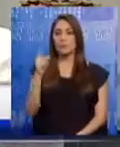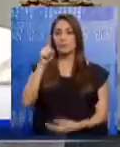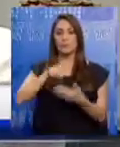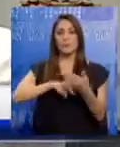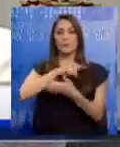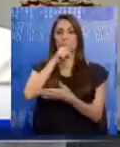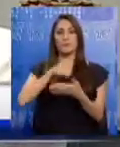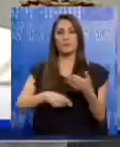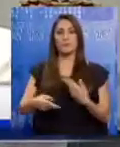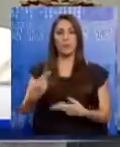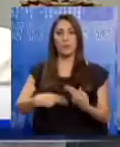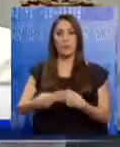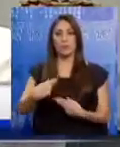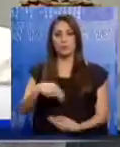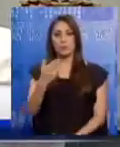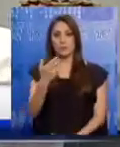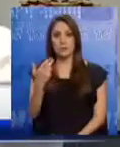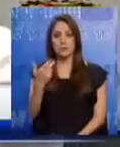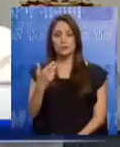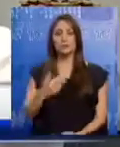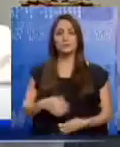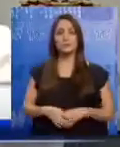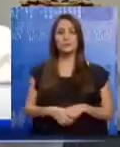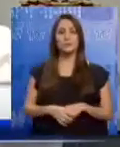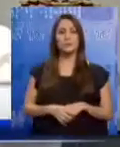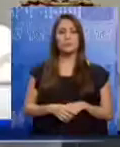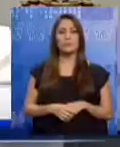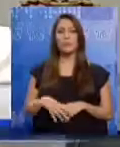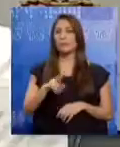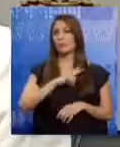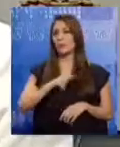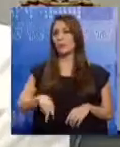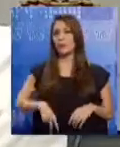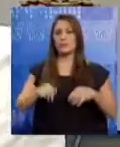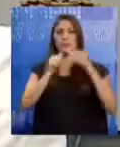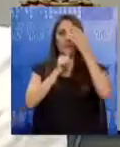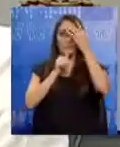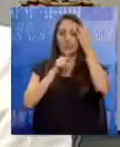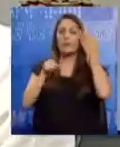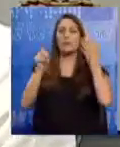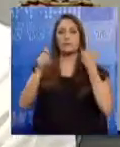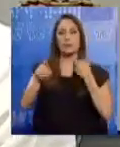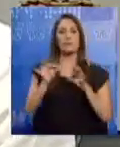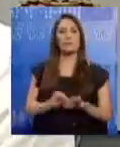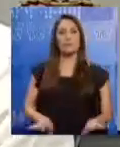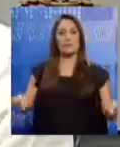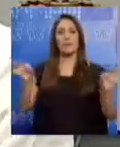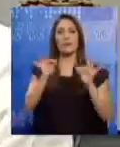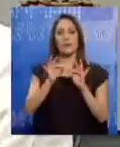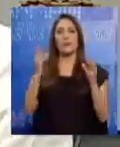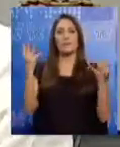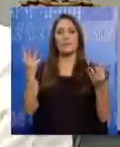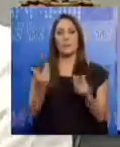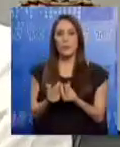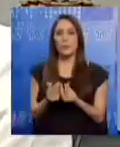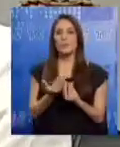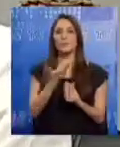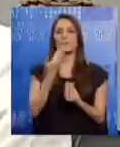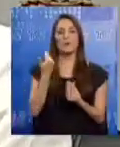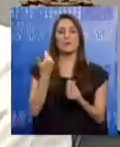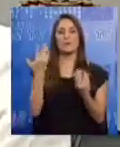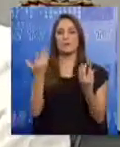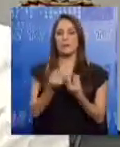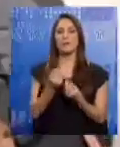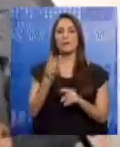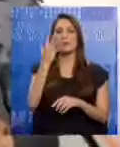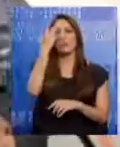prohibición de comercialización de armas a particulares, a privados, sí tiene un impacto también directo sobre la